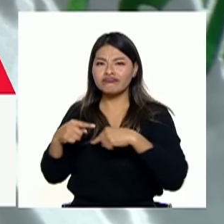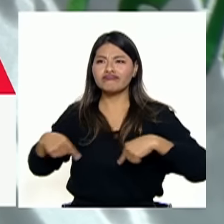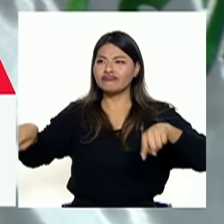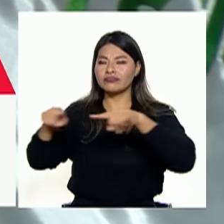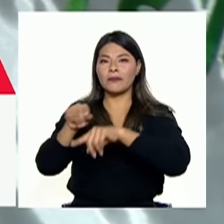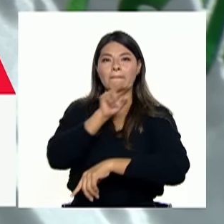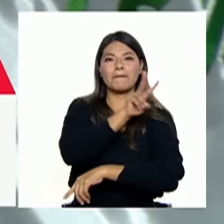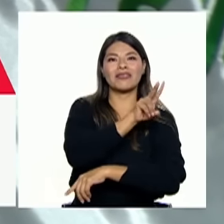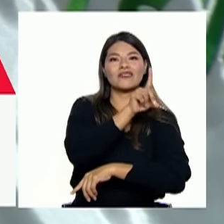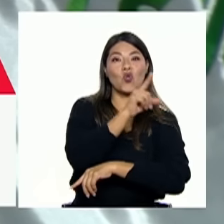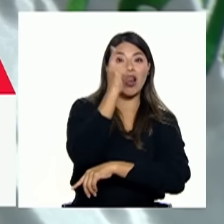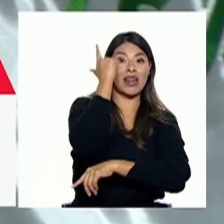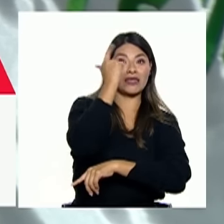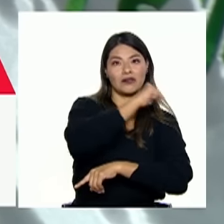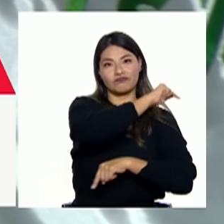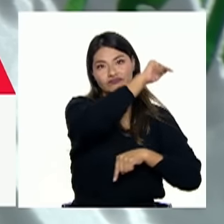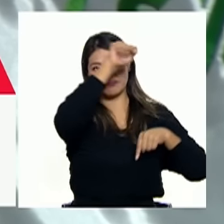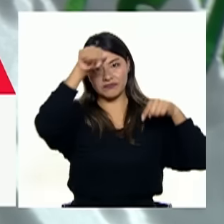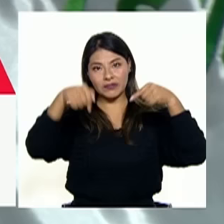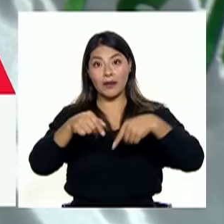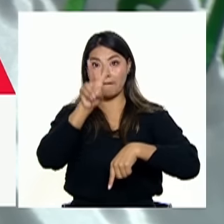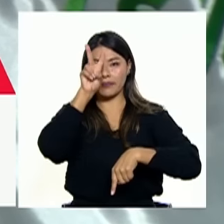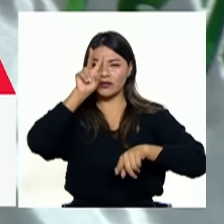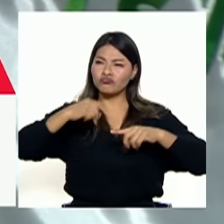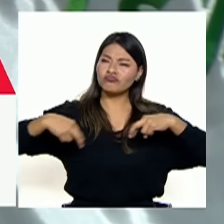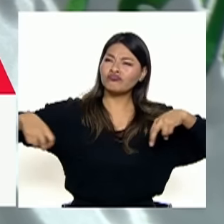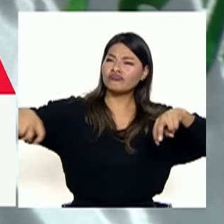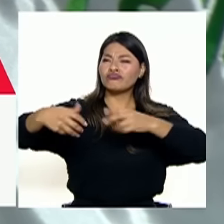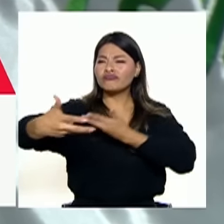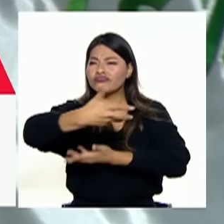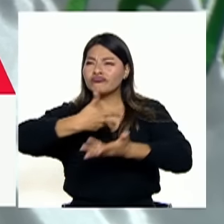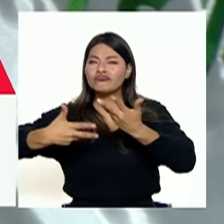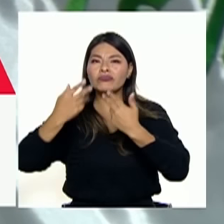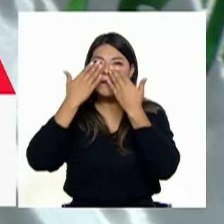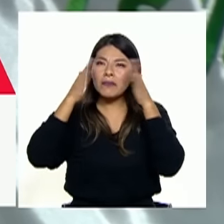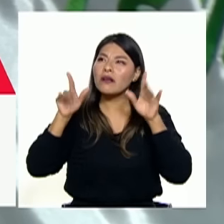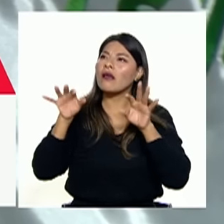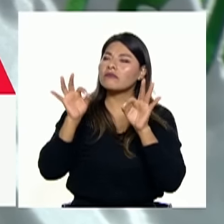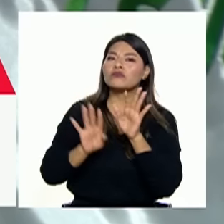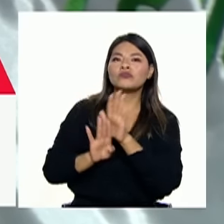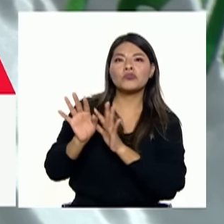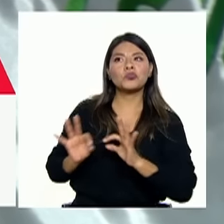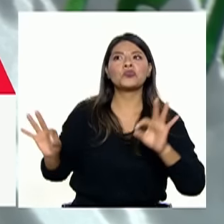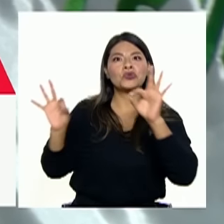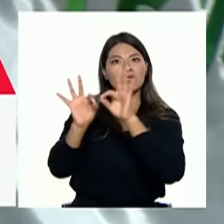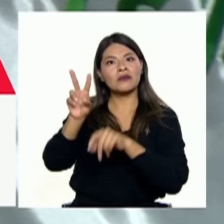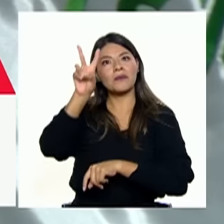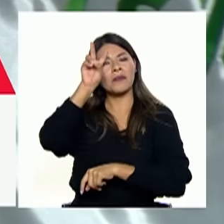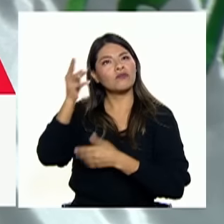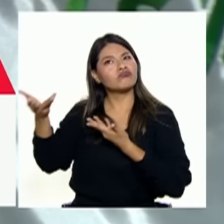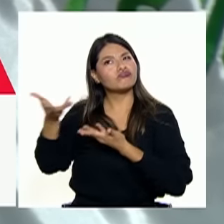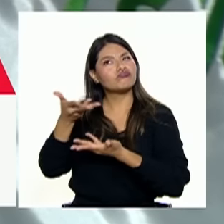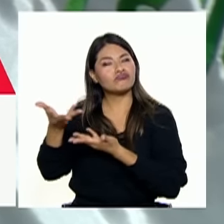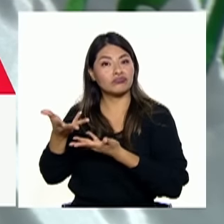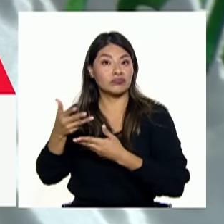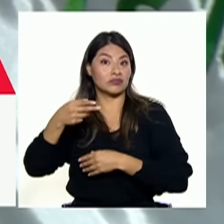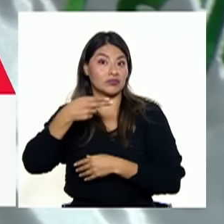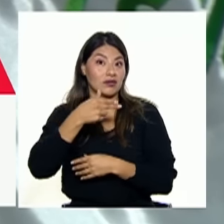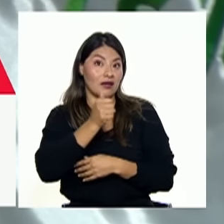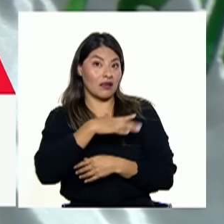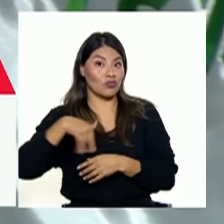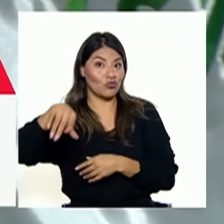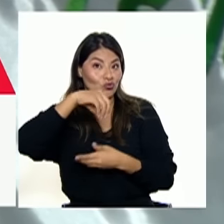21 países del Asia-Pacífico, quienes podrán apreciar y confirmar la importancia estratégica del Perú como hub